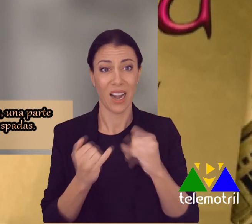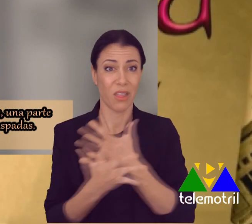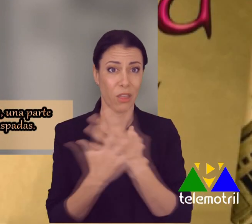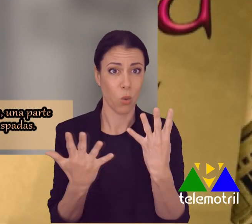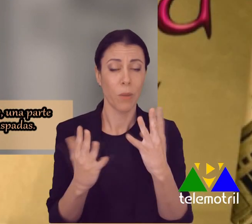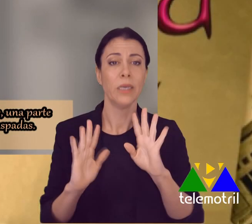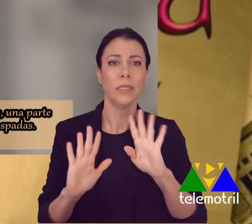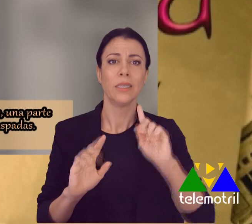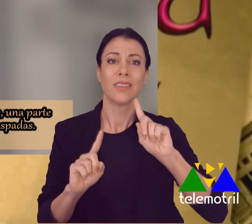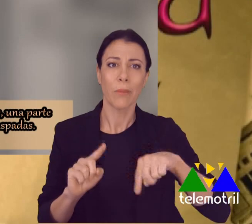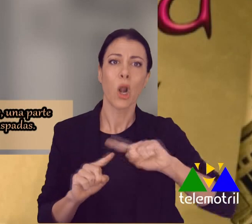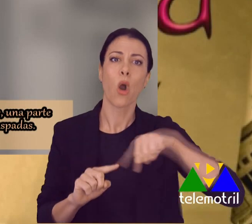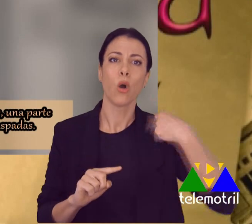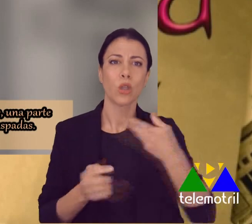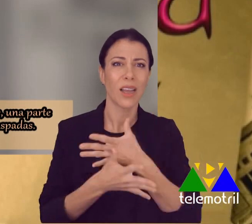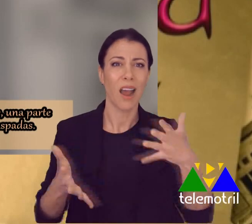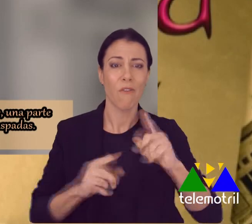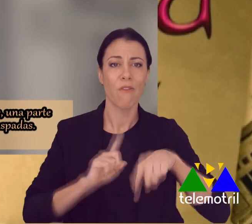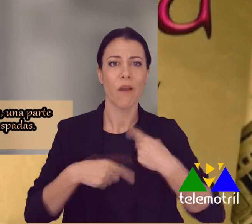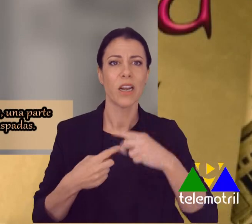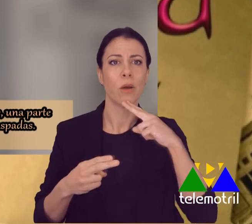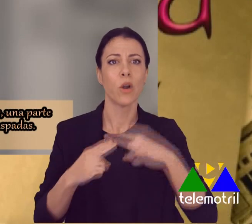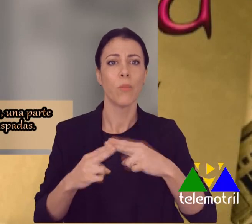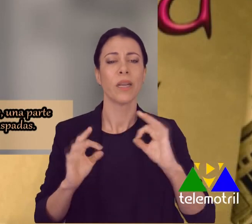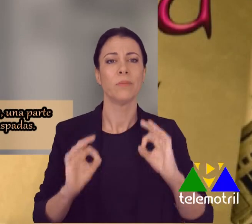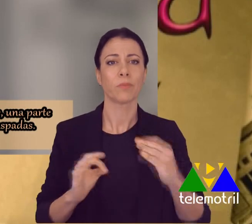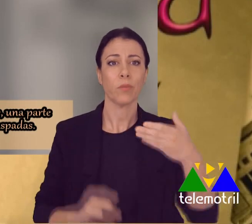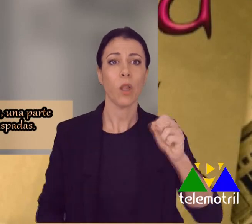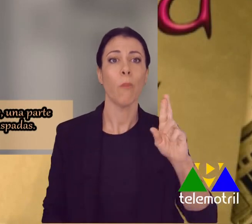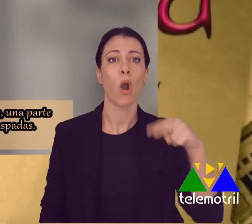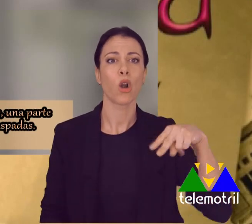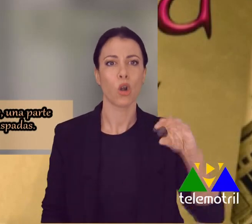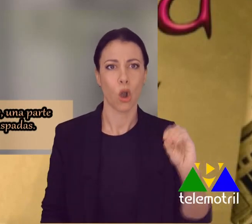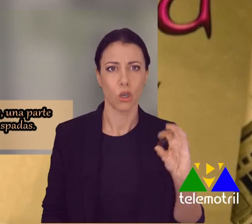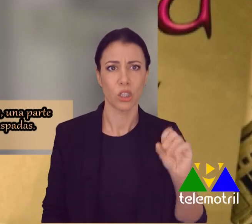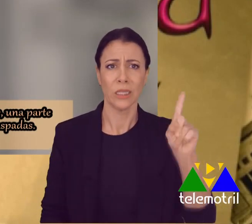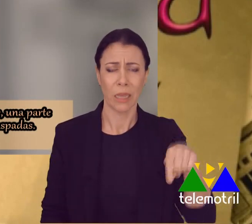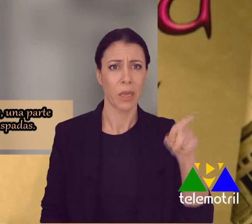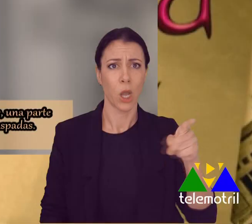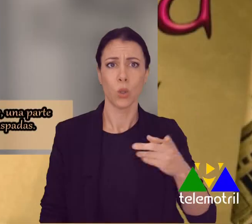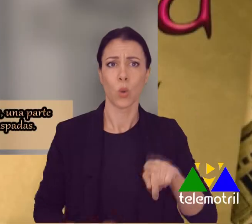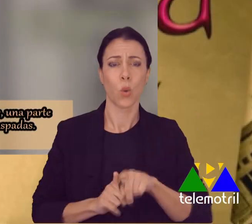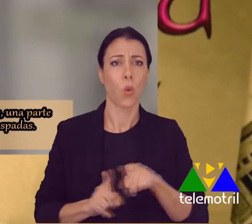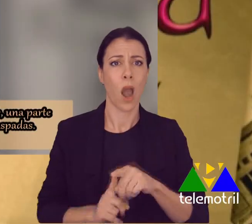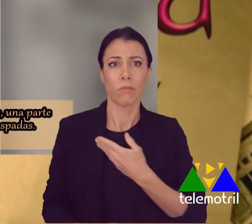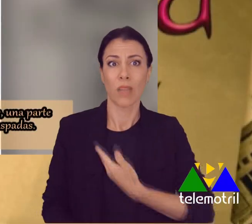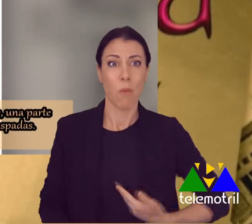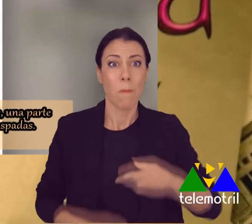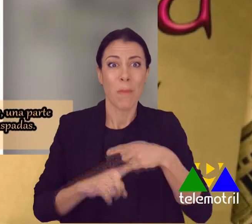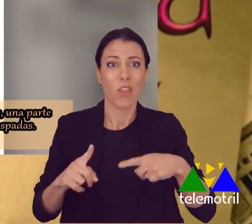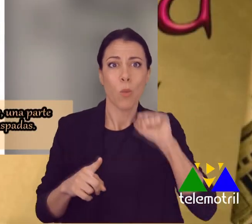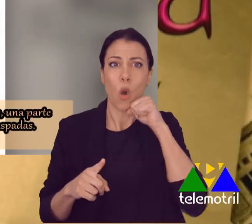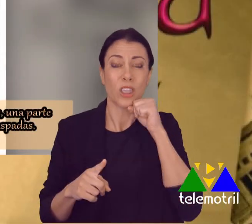de las grandes familias, grandes propietarias en Motril son los Gornos, que también fueron dueños de medio Motril desde la época de